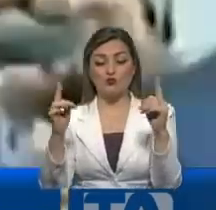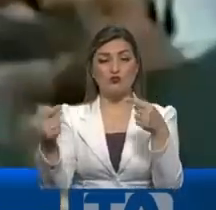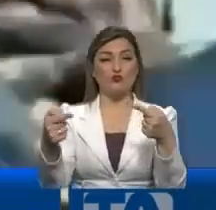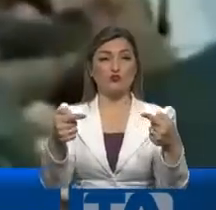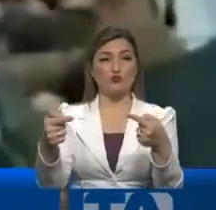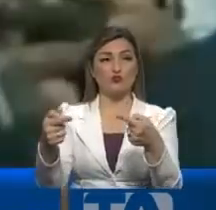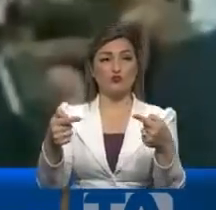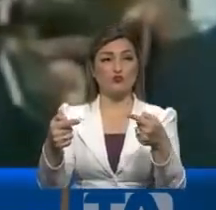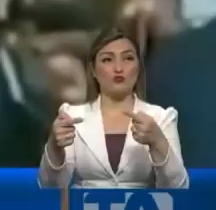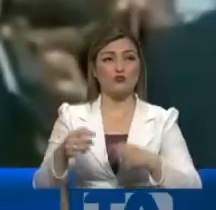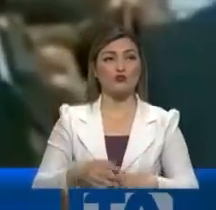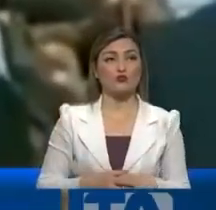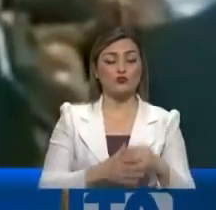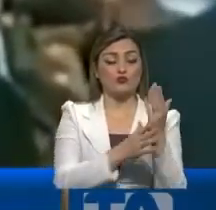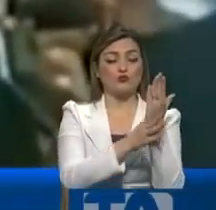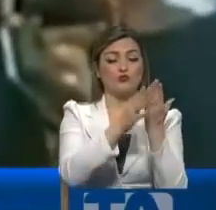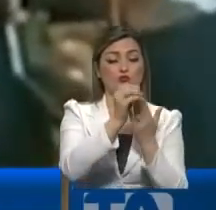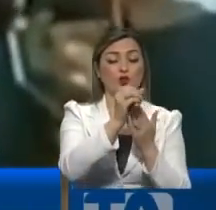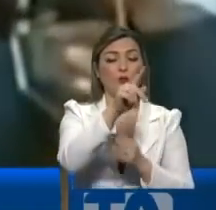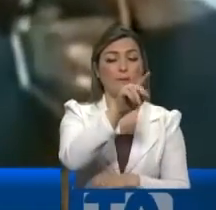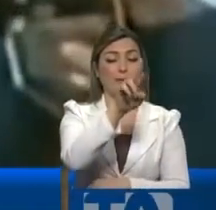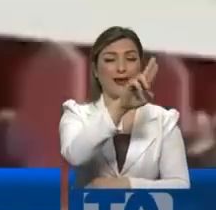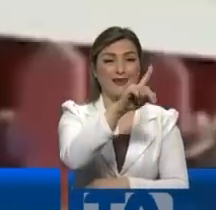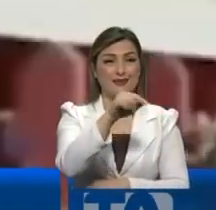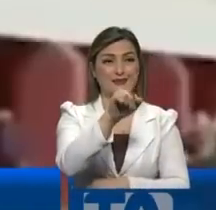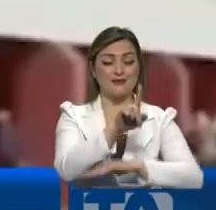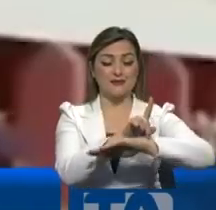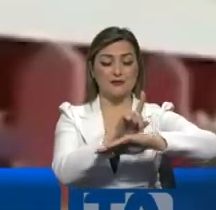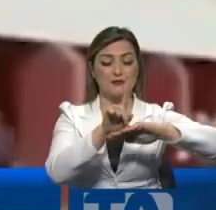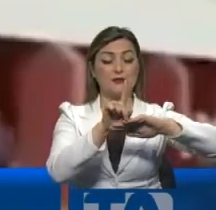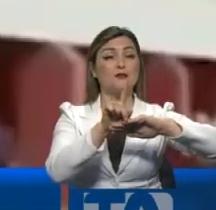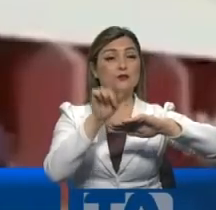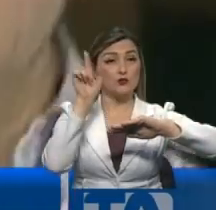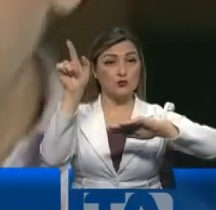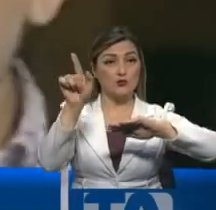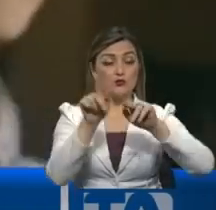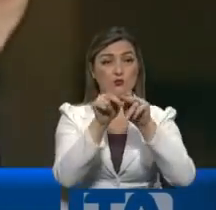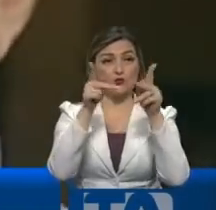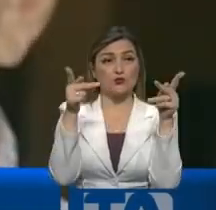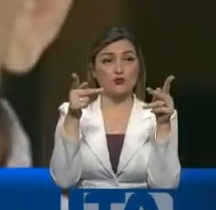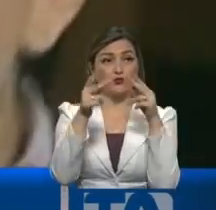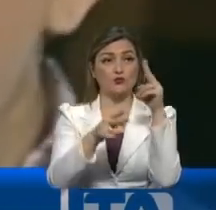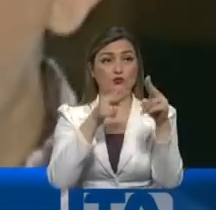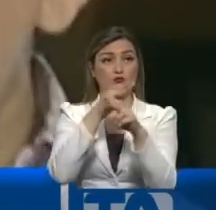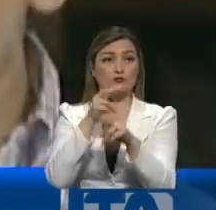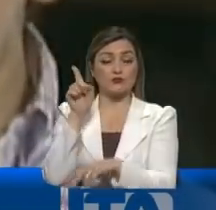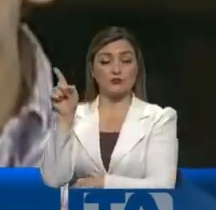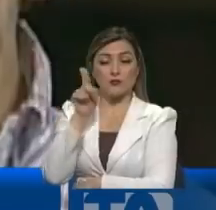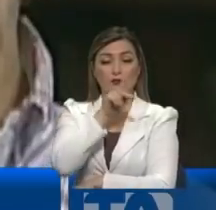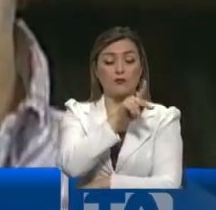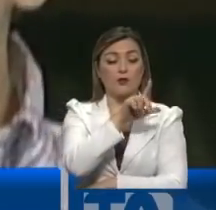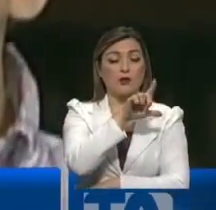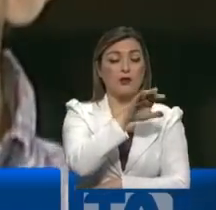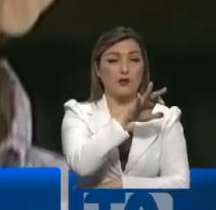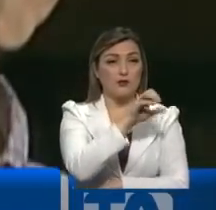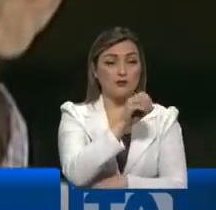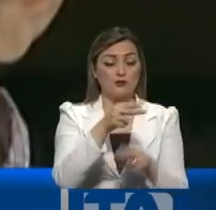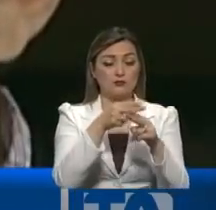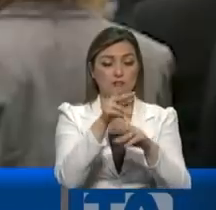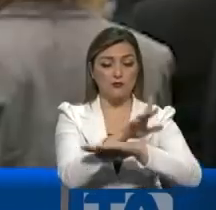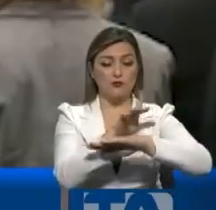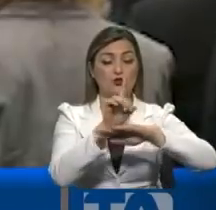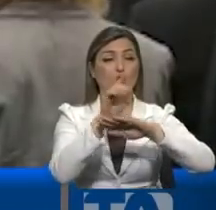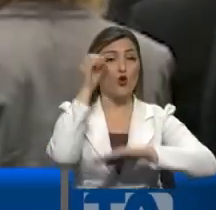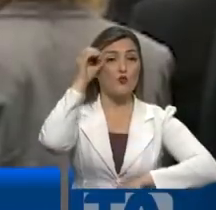los hermanos Carlos, César y Nicolás Pérez, directivos de Diario El Universo, así como Emilio Palacio, exdirector de opinión del